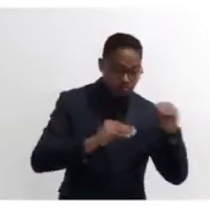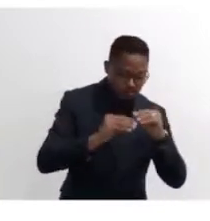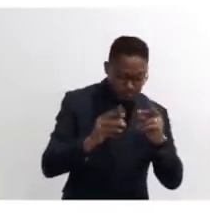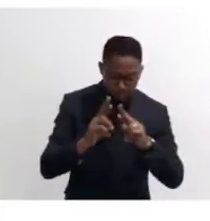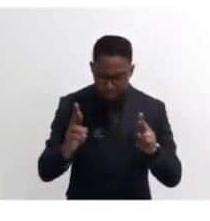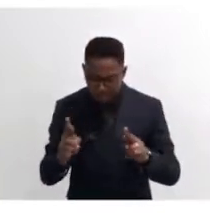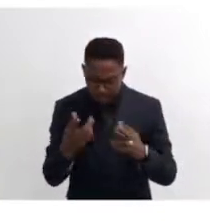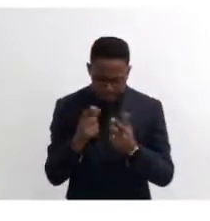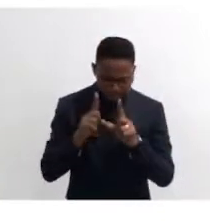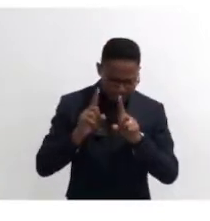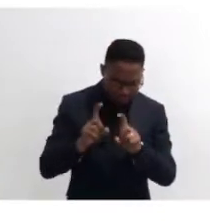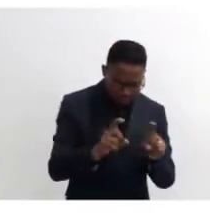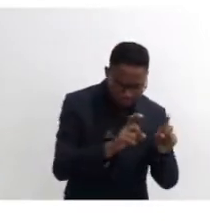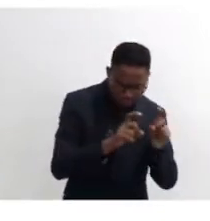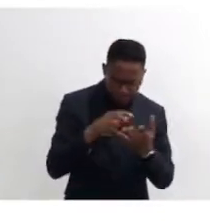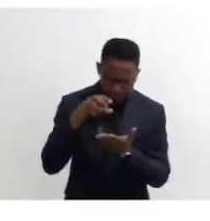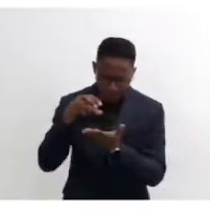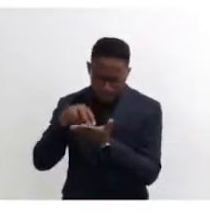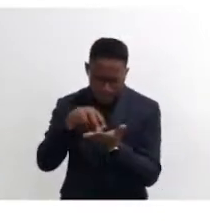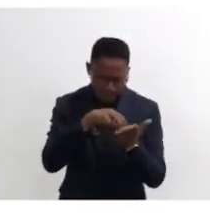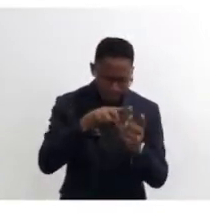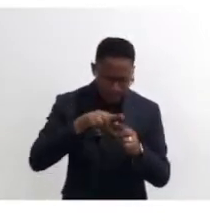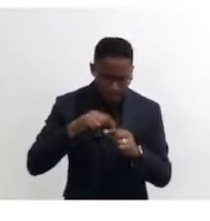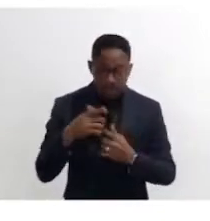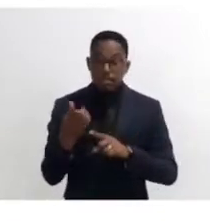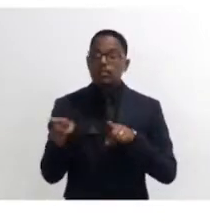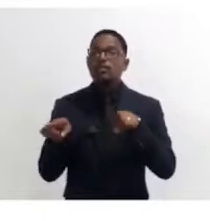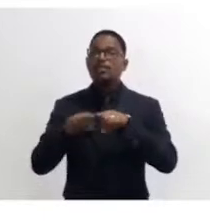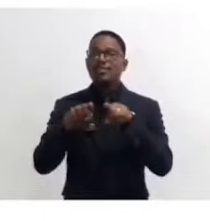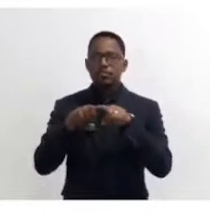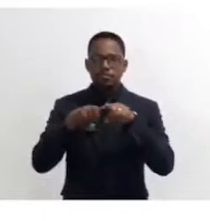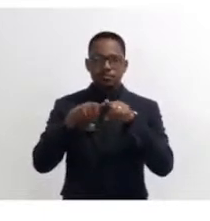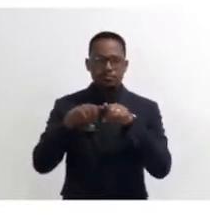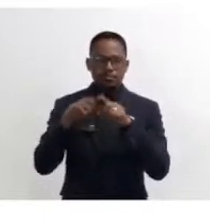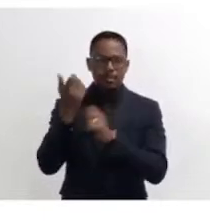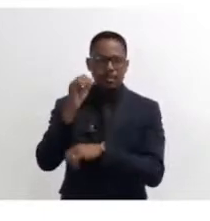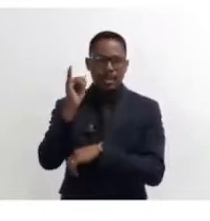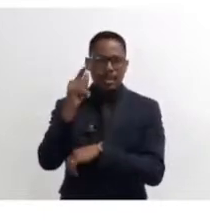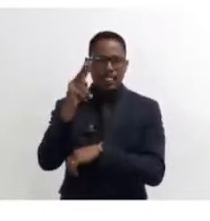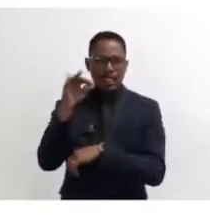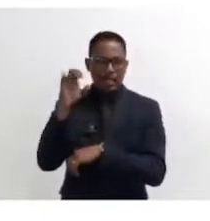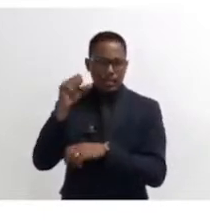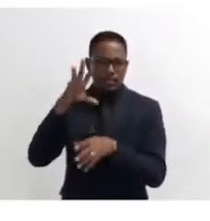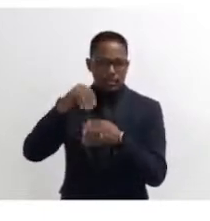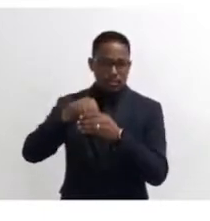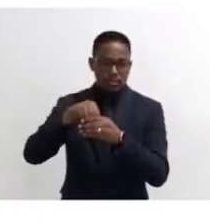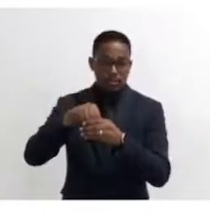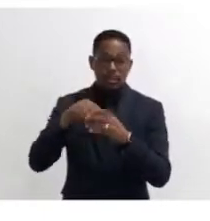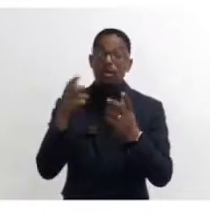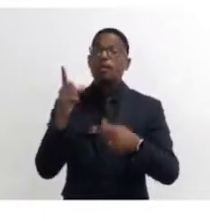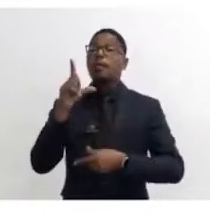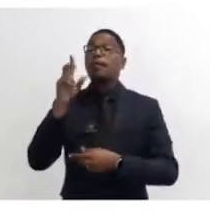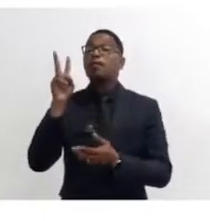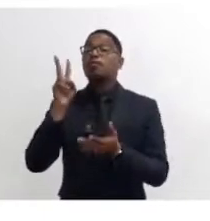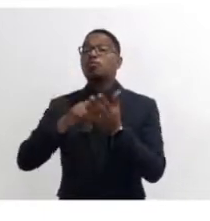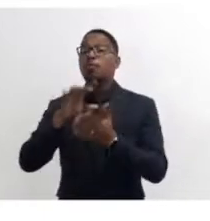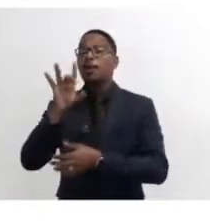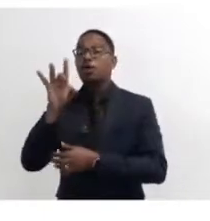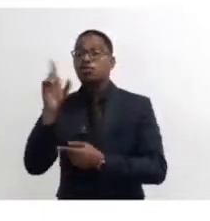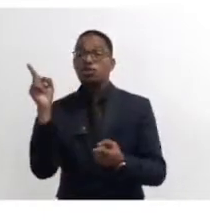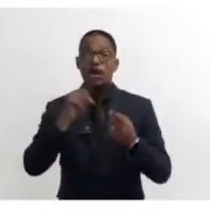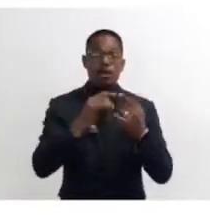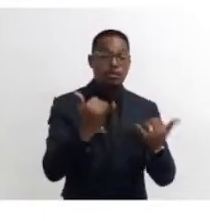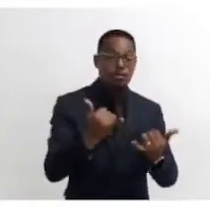y prueba de circuitos integrados, así como antenas internas. Desde el 2008 y hasta la actualidad es presidente